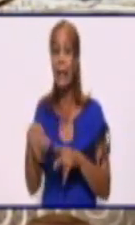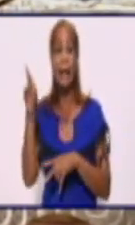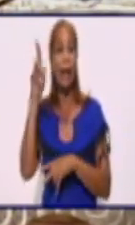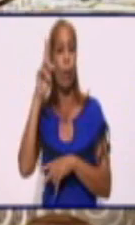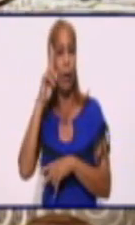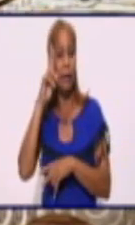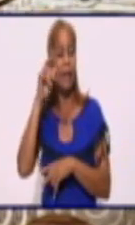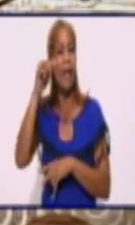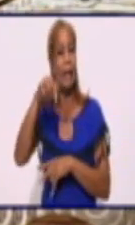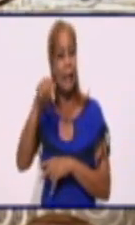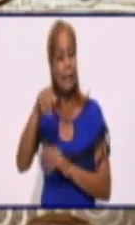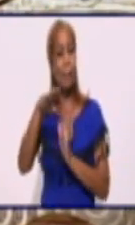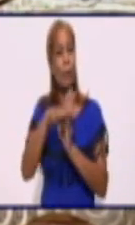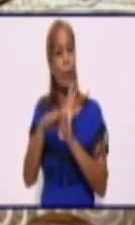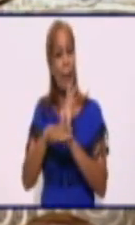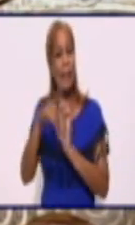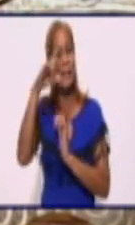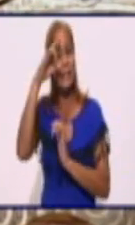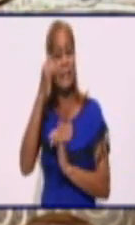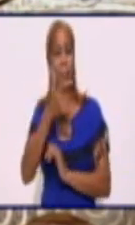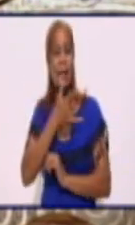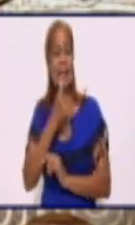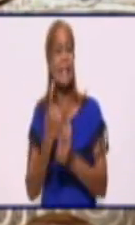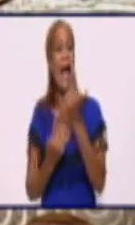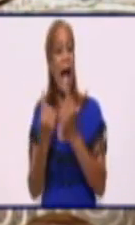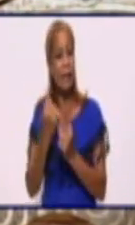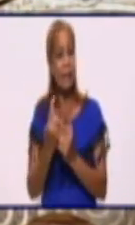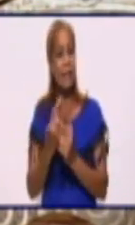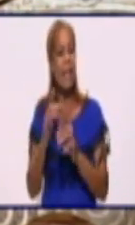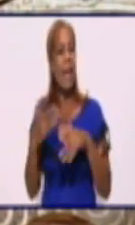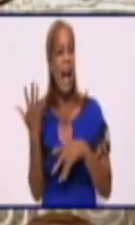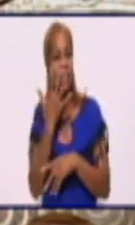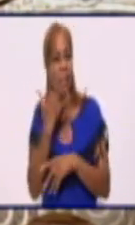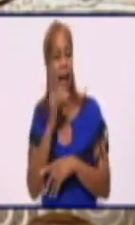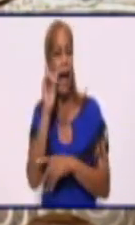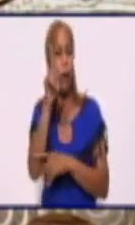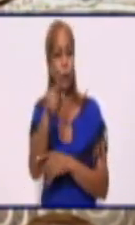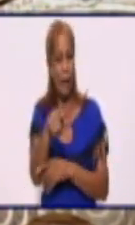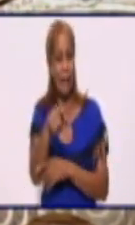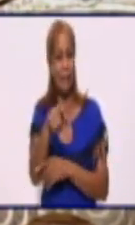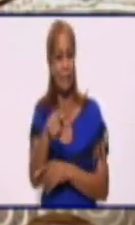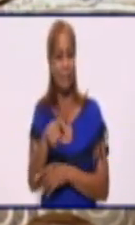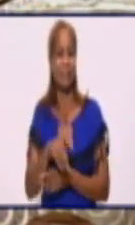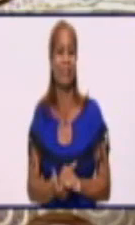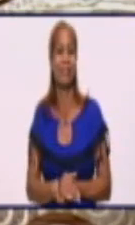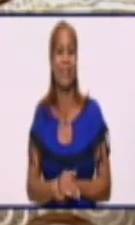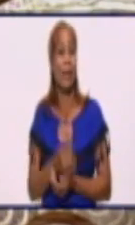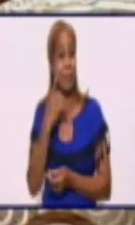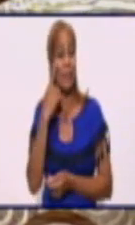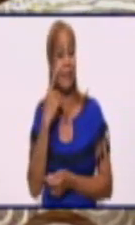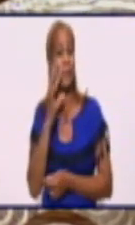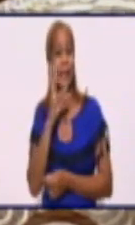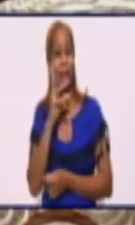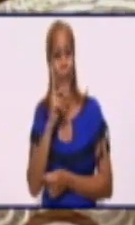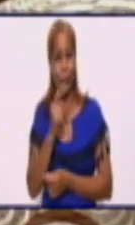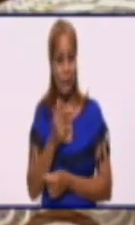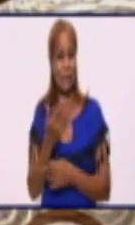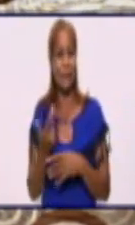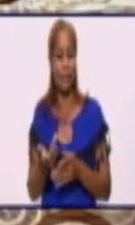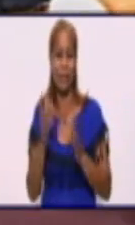que este programa, si se parece a alguien, ¡es a usted! Oye, viste qué bonita nos quedó, José.